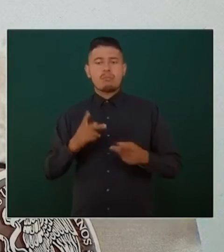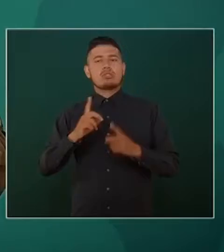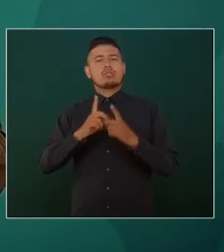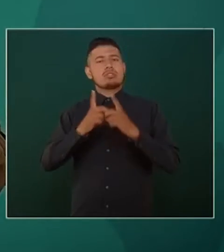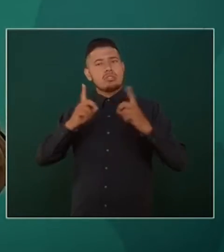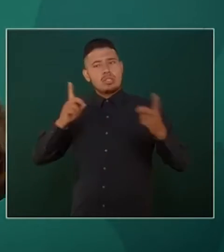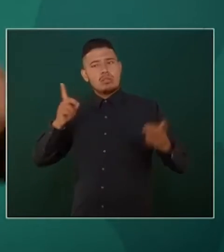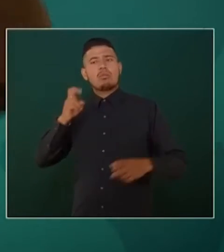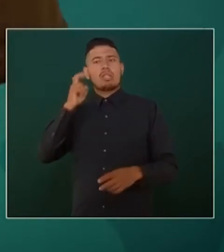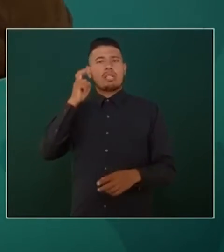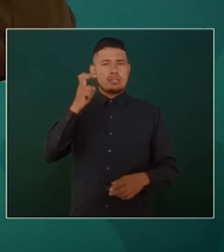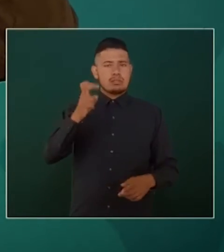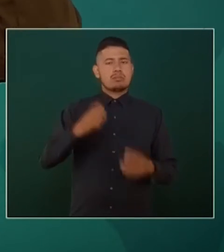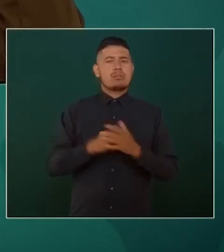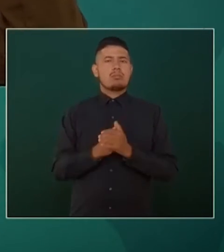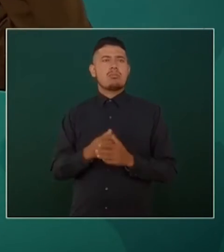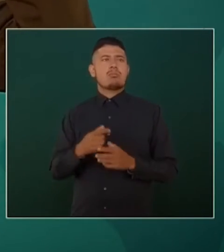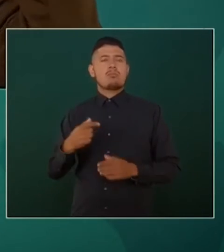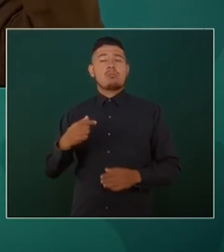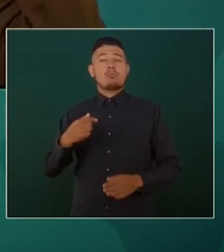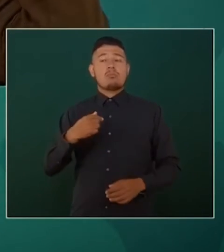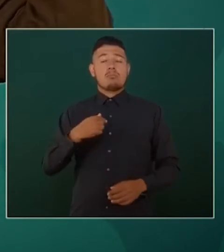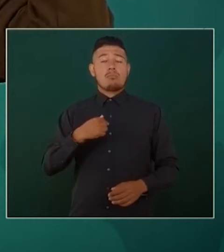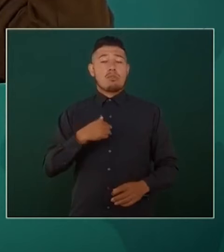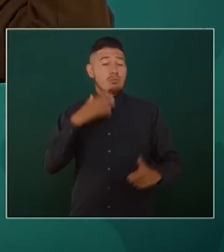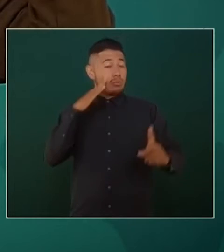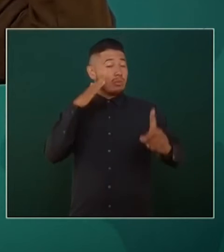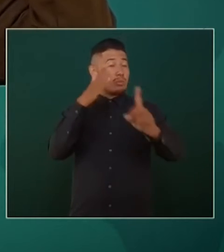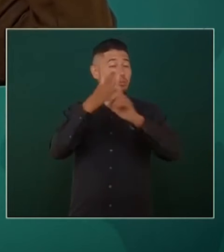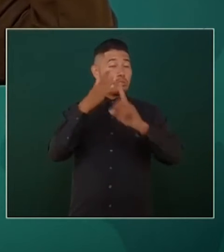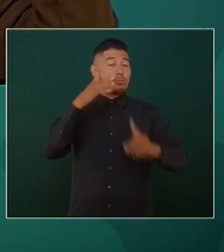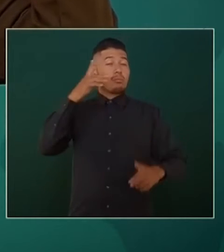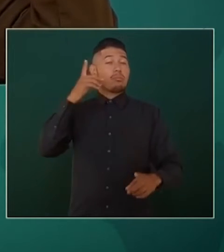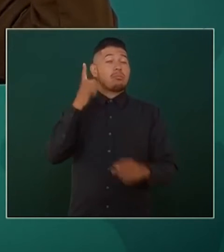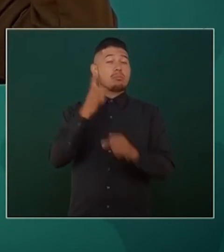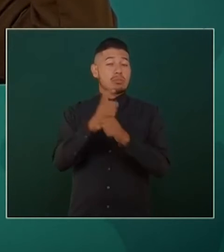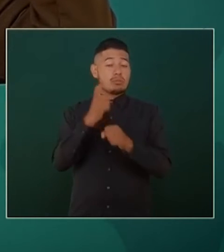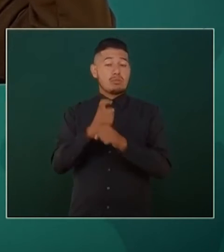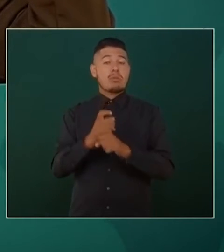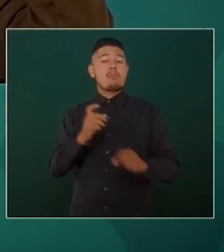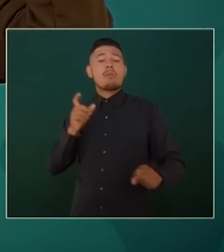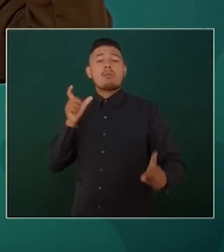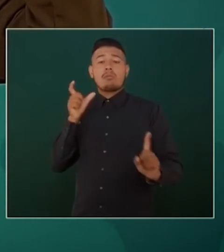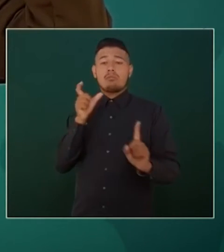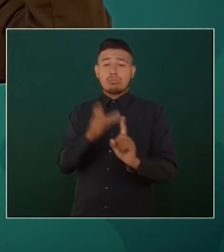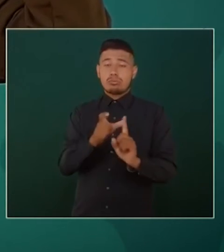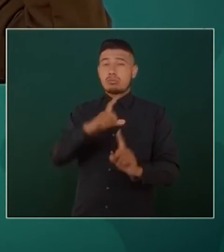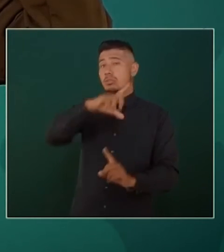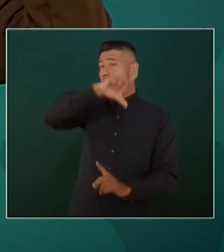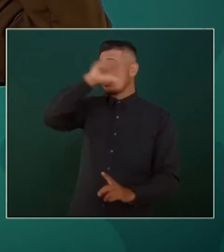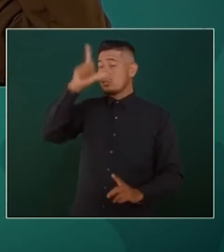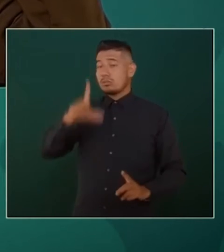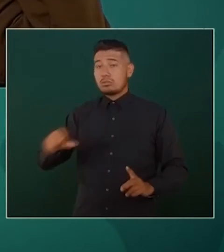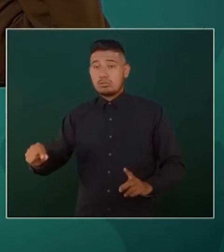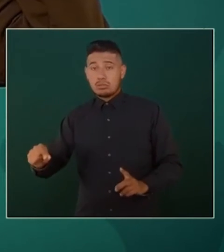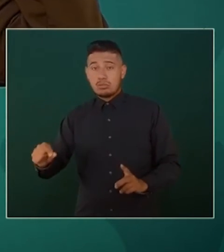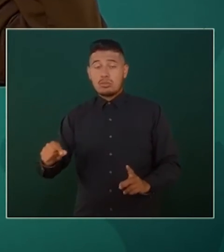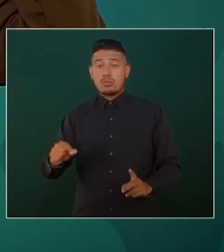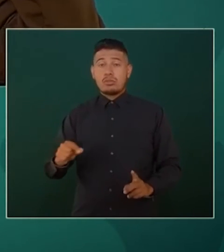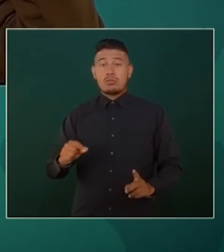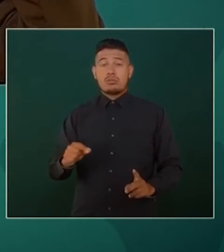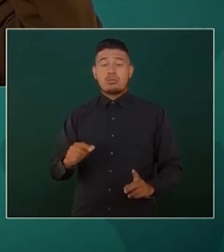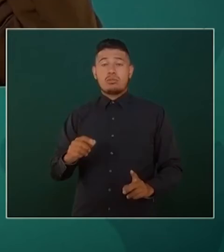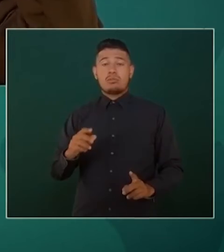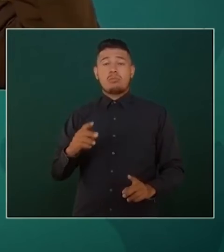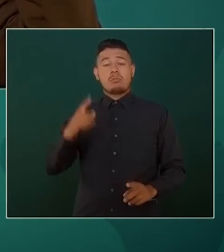desarrollamos esa parte, porque nuestra misión principal es la defensa de la nación, la defensa de la soberanía.